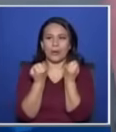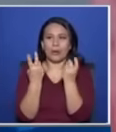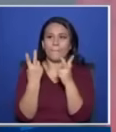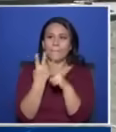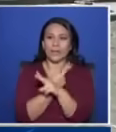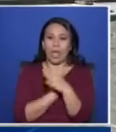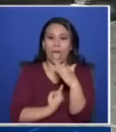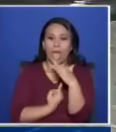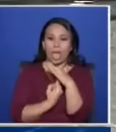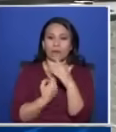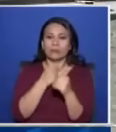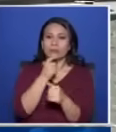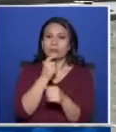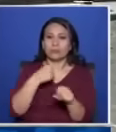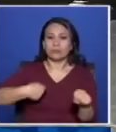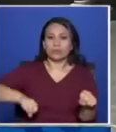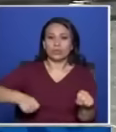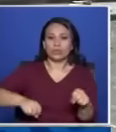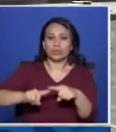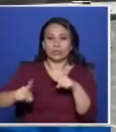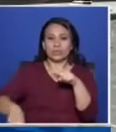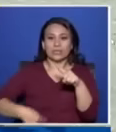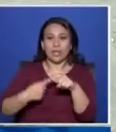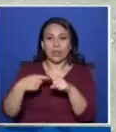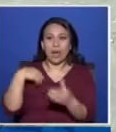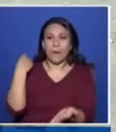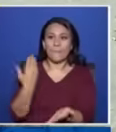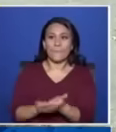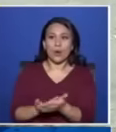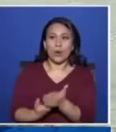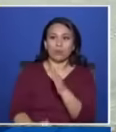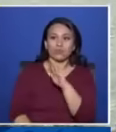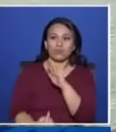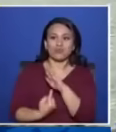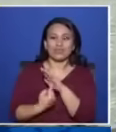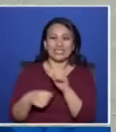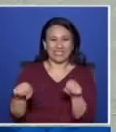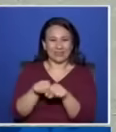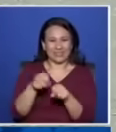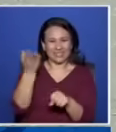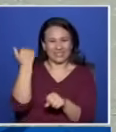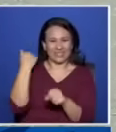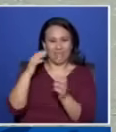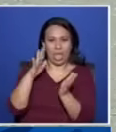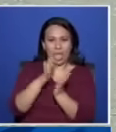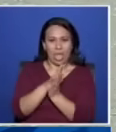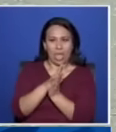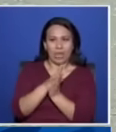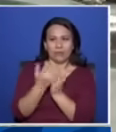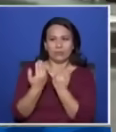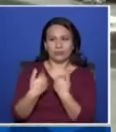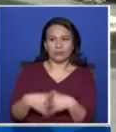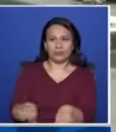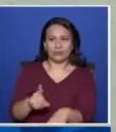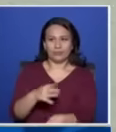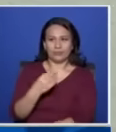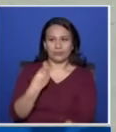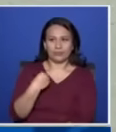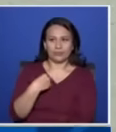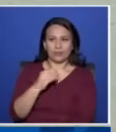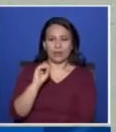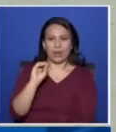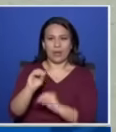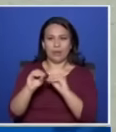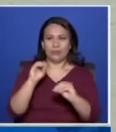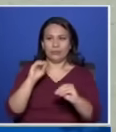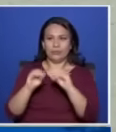peligro para las llantas de los vehículos, habían huecos donde los conductores